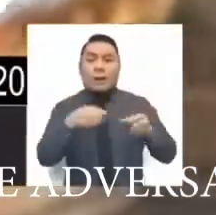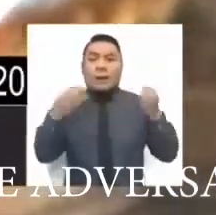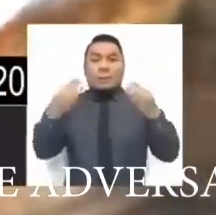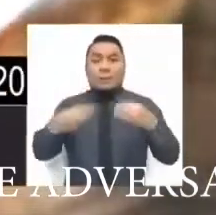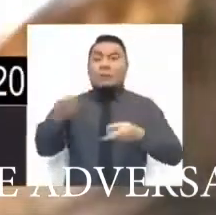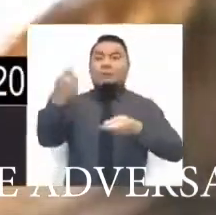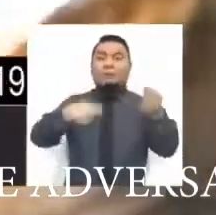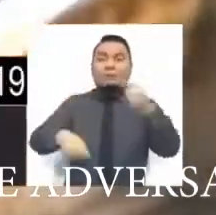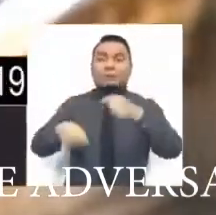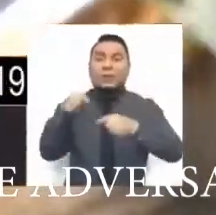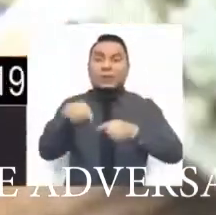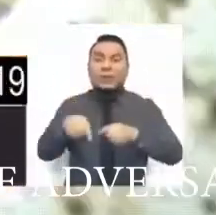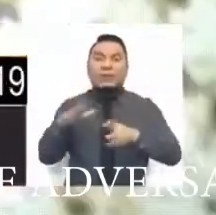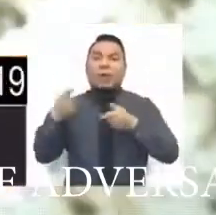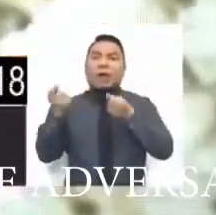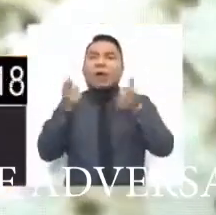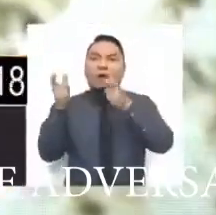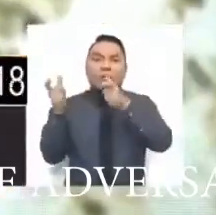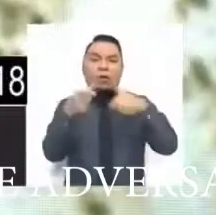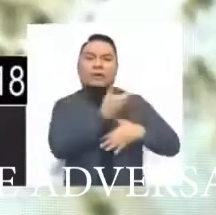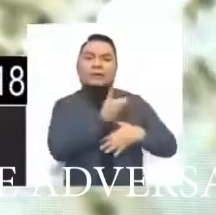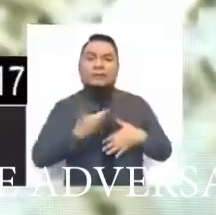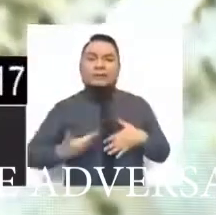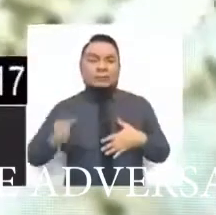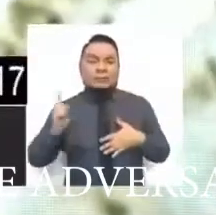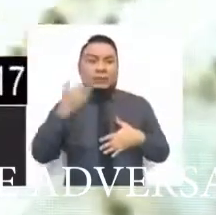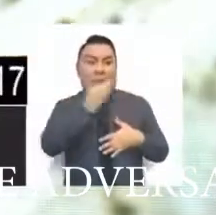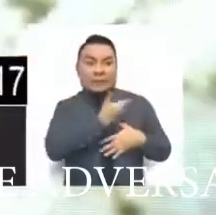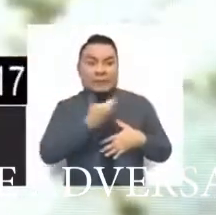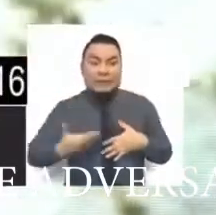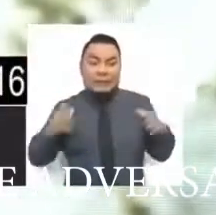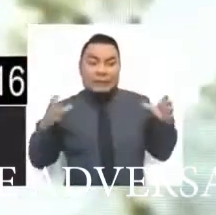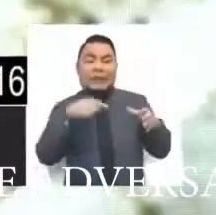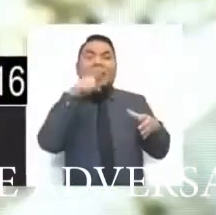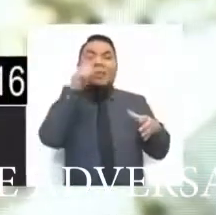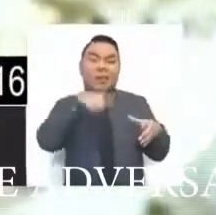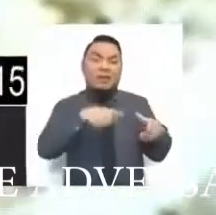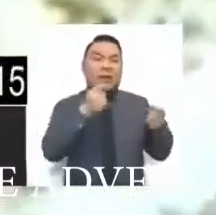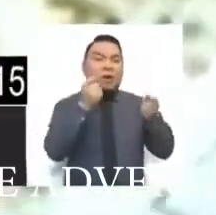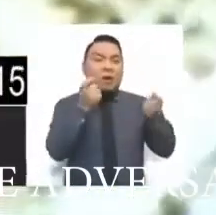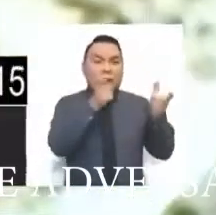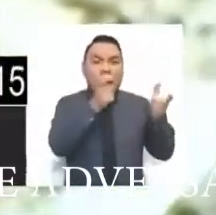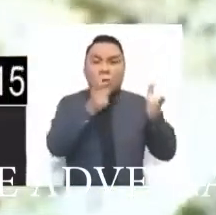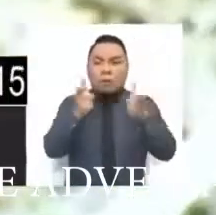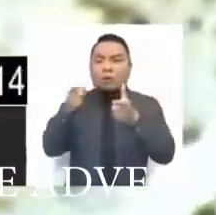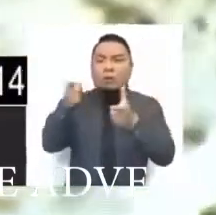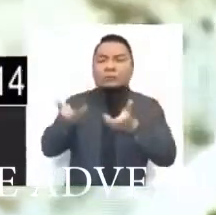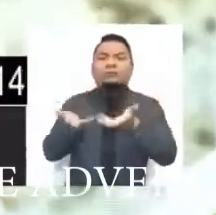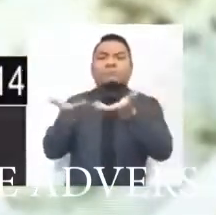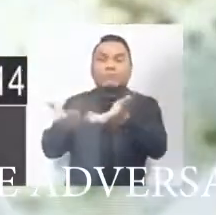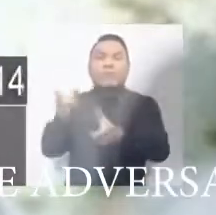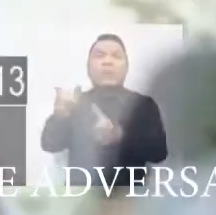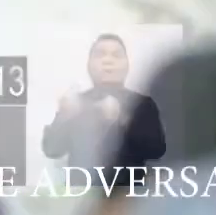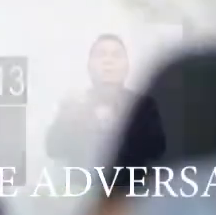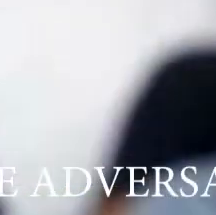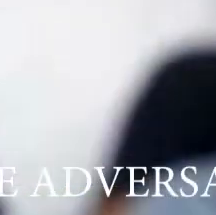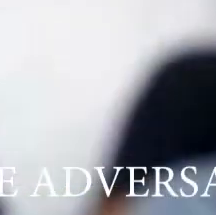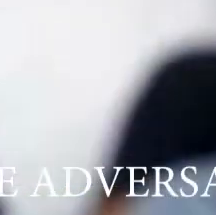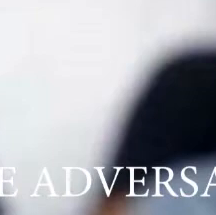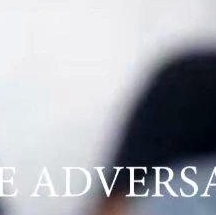no puede controlar al Estado. Es el Estado el que tiene que controlar a la población, a los